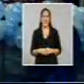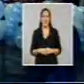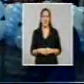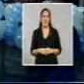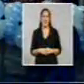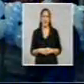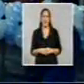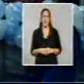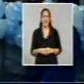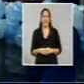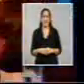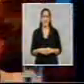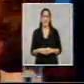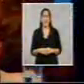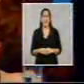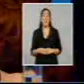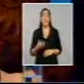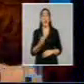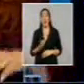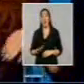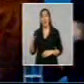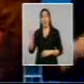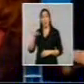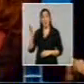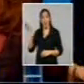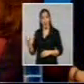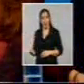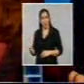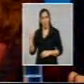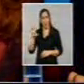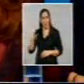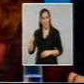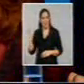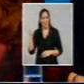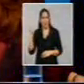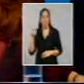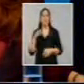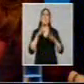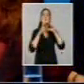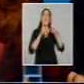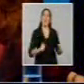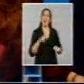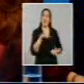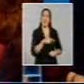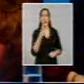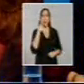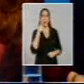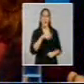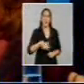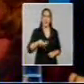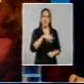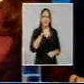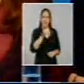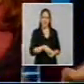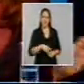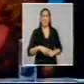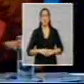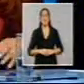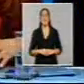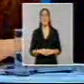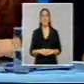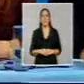Señor gobernador de la provincia, señor secretario de Asuntos Municipales,